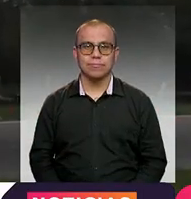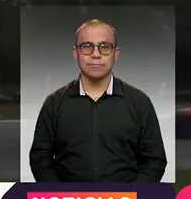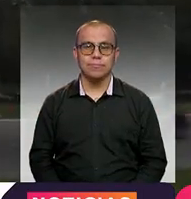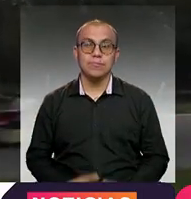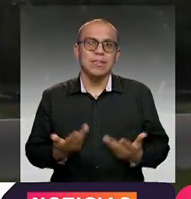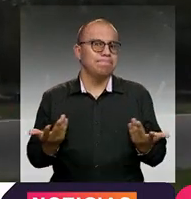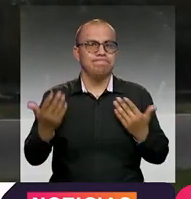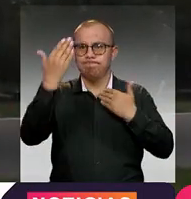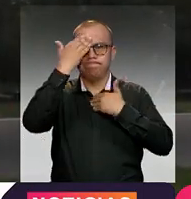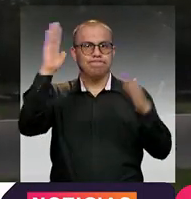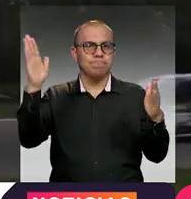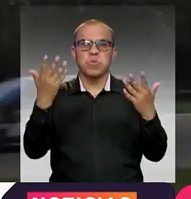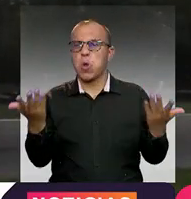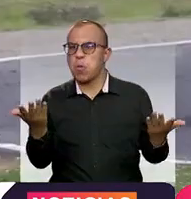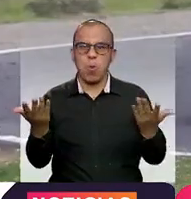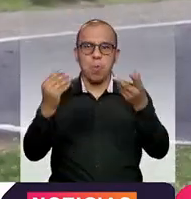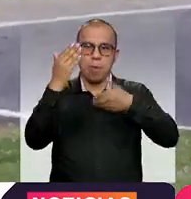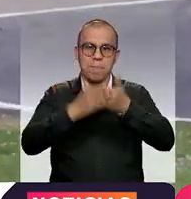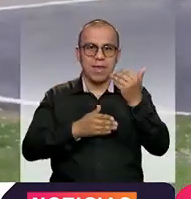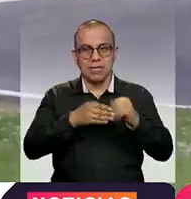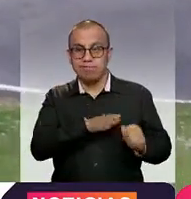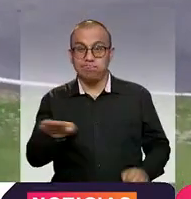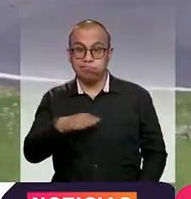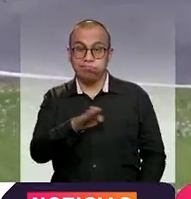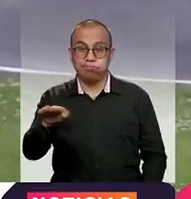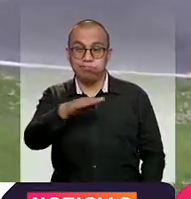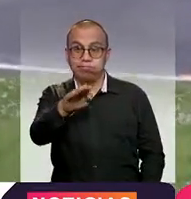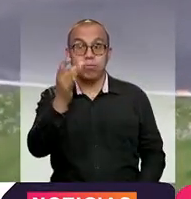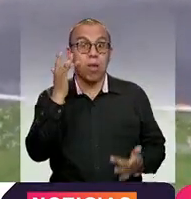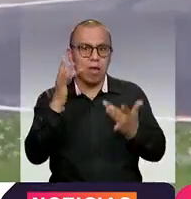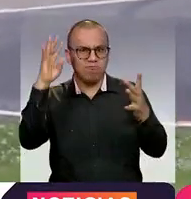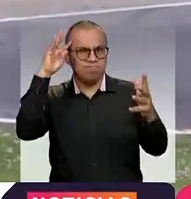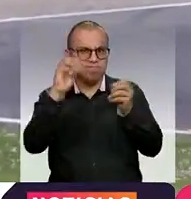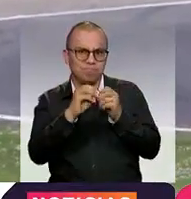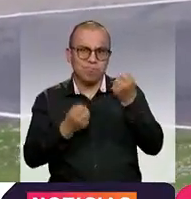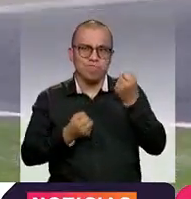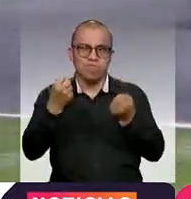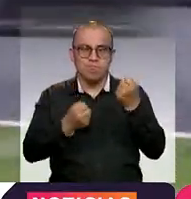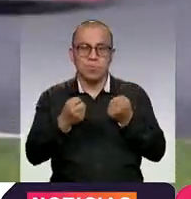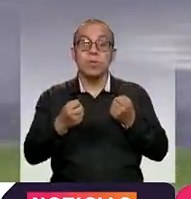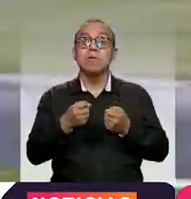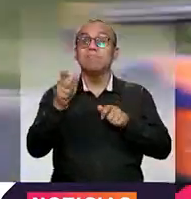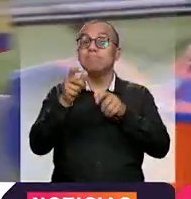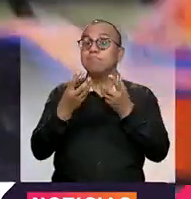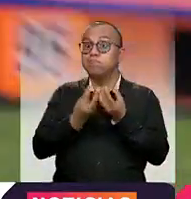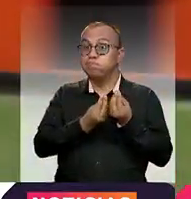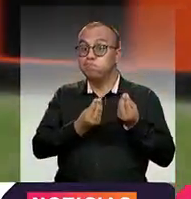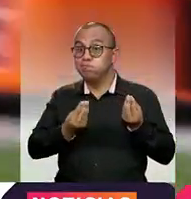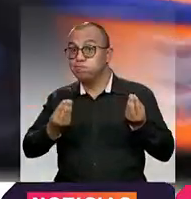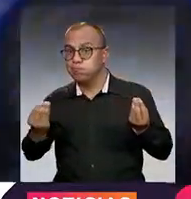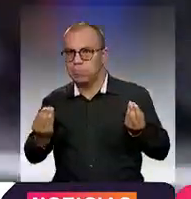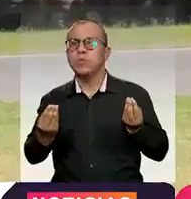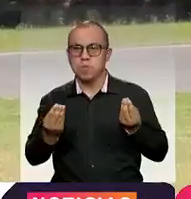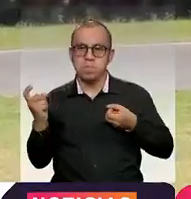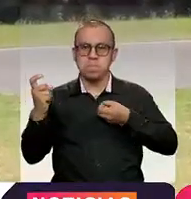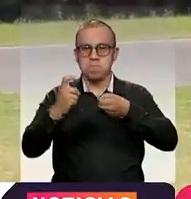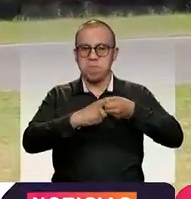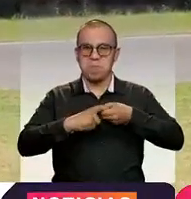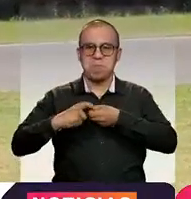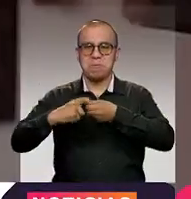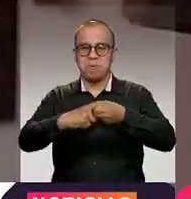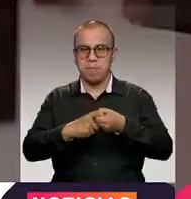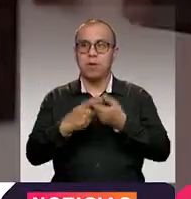No está definida la parrilla de salida. En la Federación Colombiana de Automovilismo esperan que muchas tripulaciones se unan a la